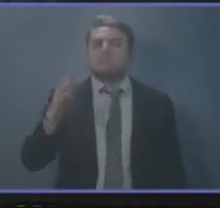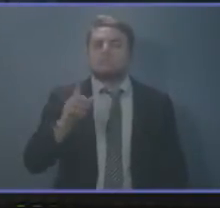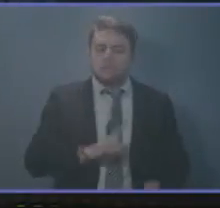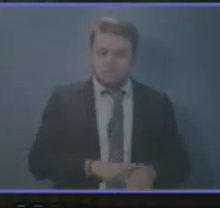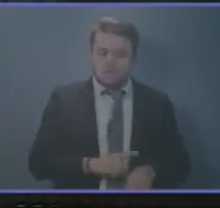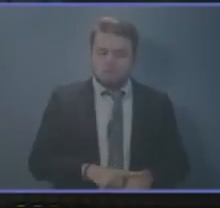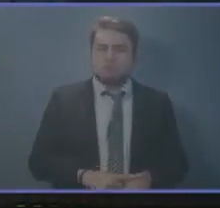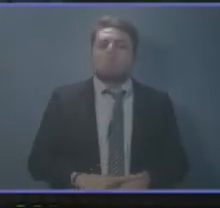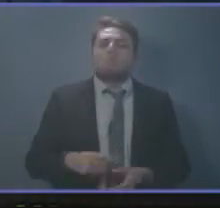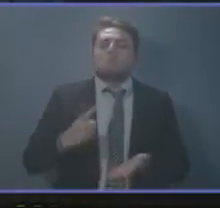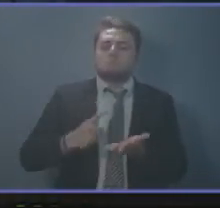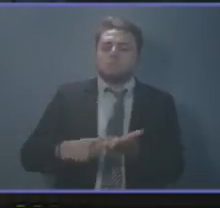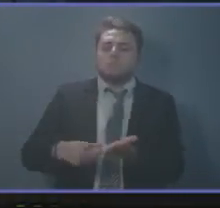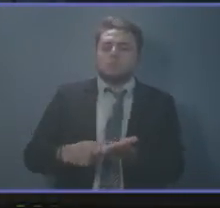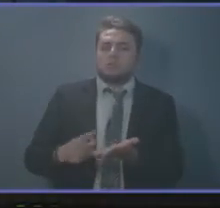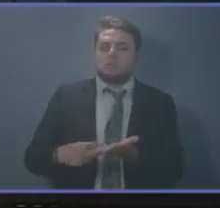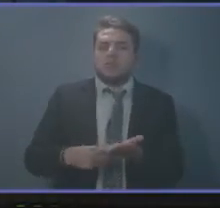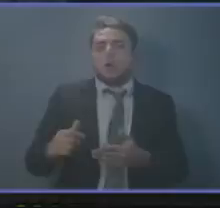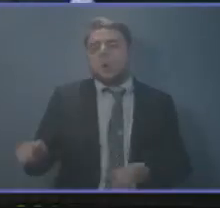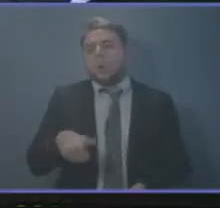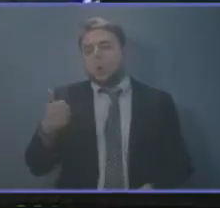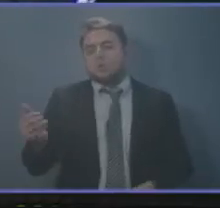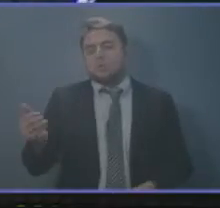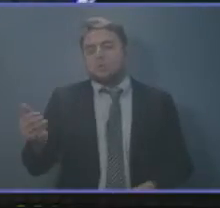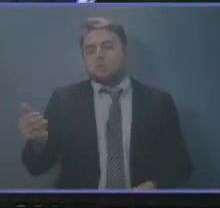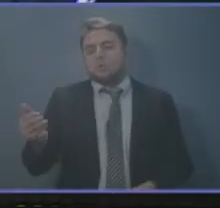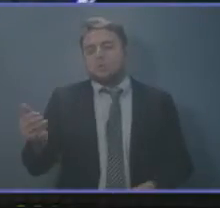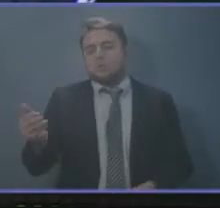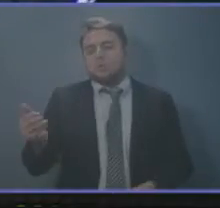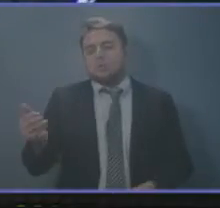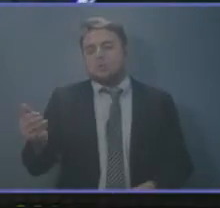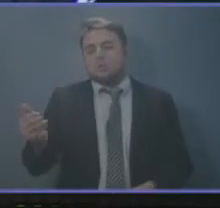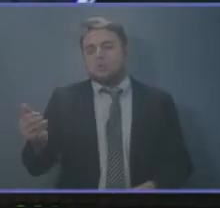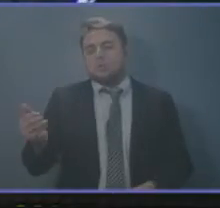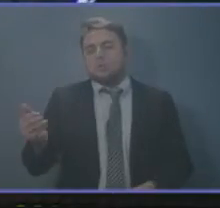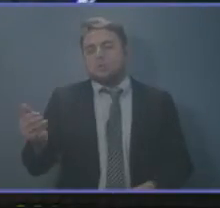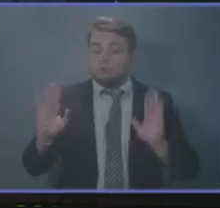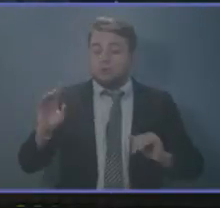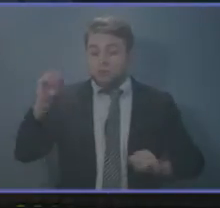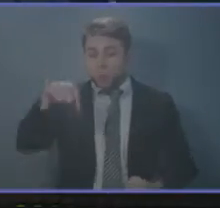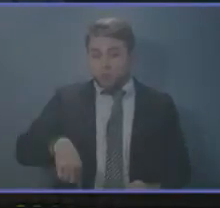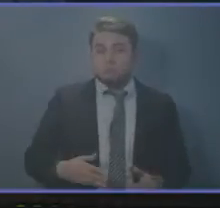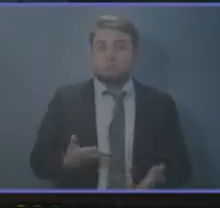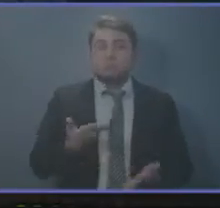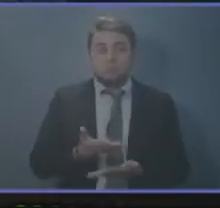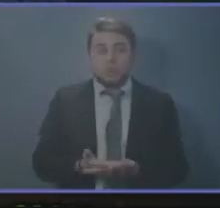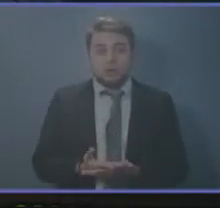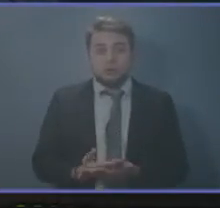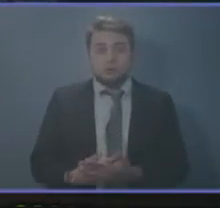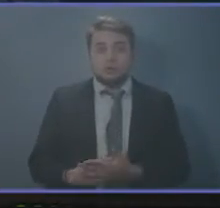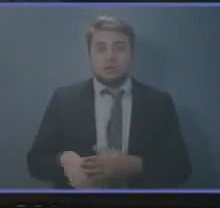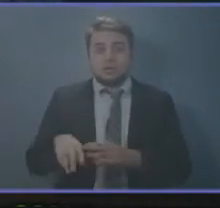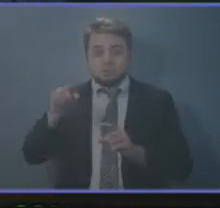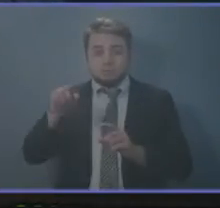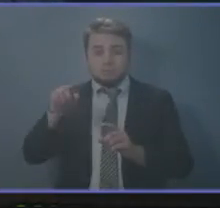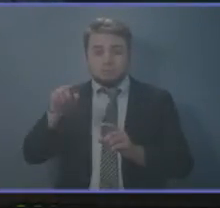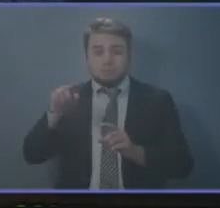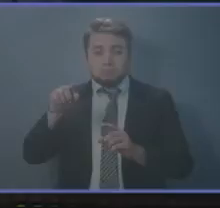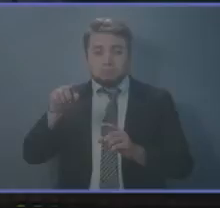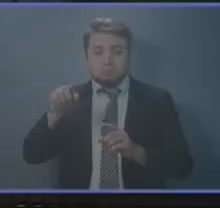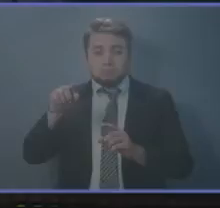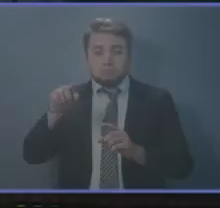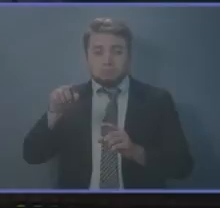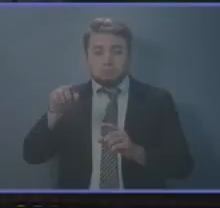otras comisiones las otras propuestas, pero la propuesta que hoy estamos discutiendo es específicamente